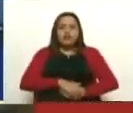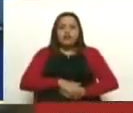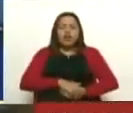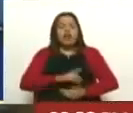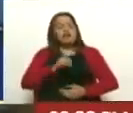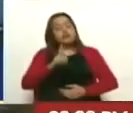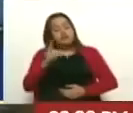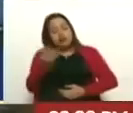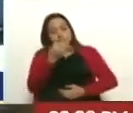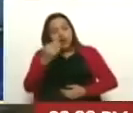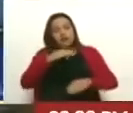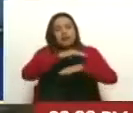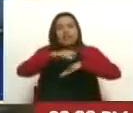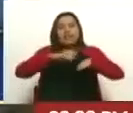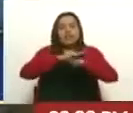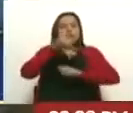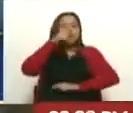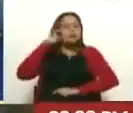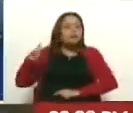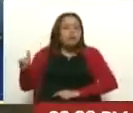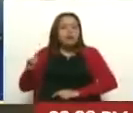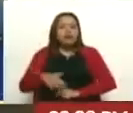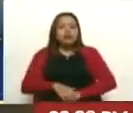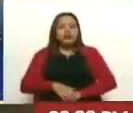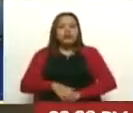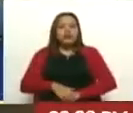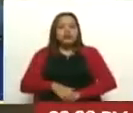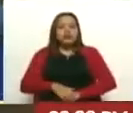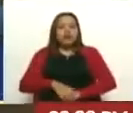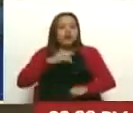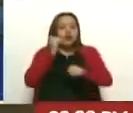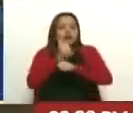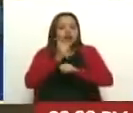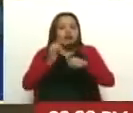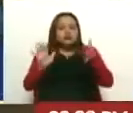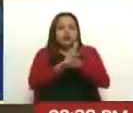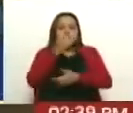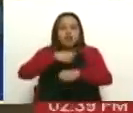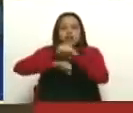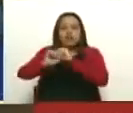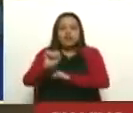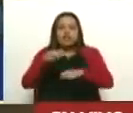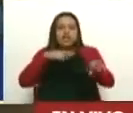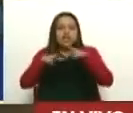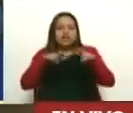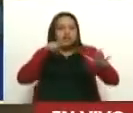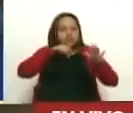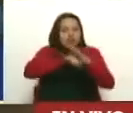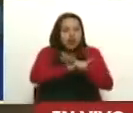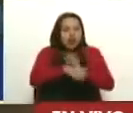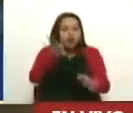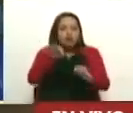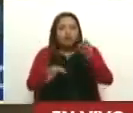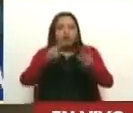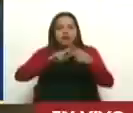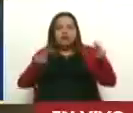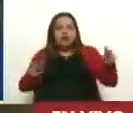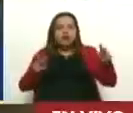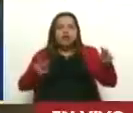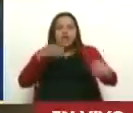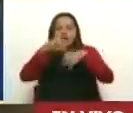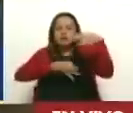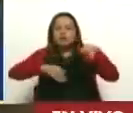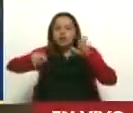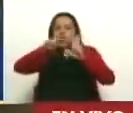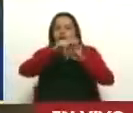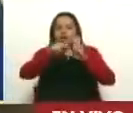Los ministerios del Poder Popular, con competencia en materia de defensa y relaciones interiores, justicia y paz, dictarán las